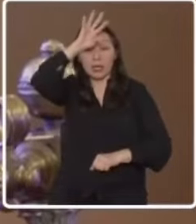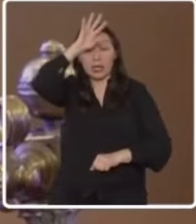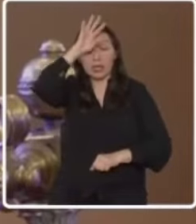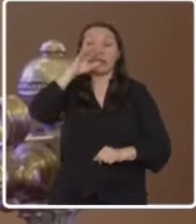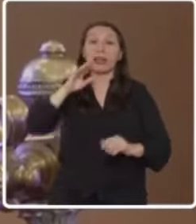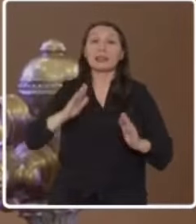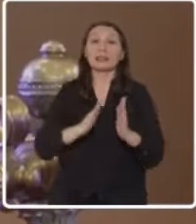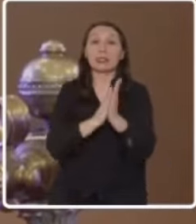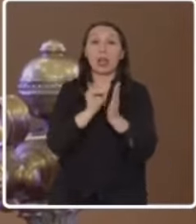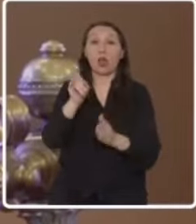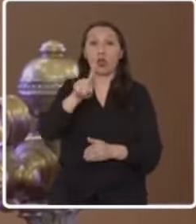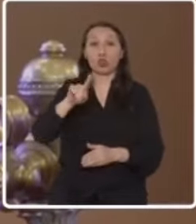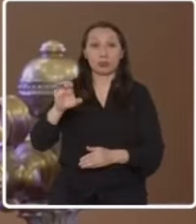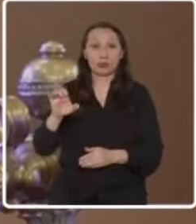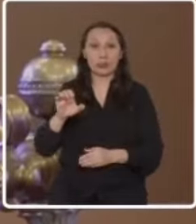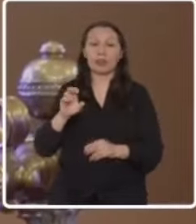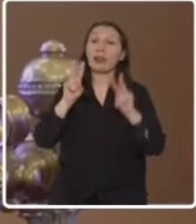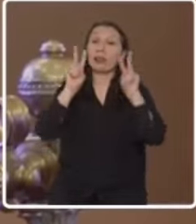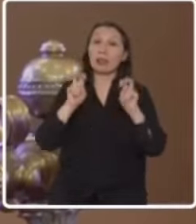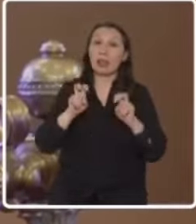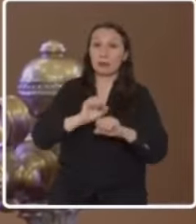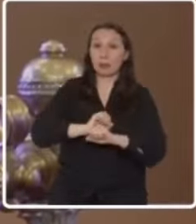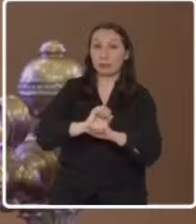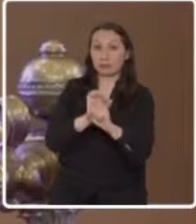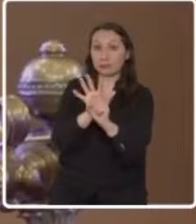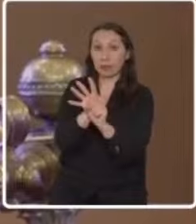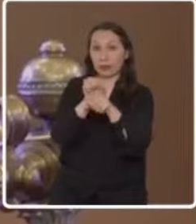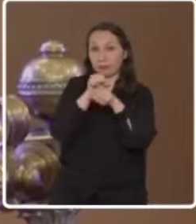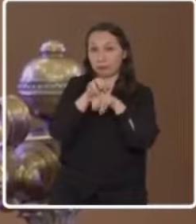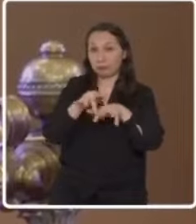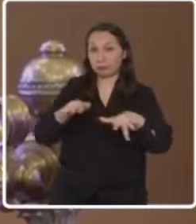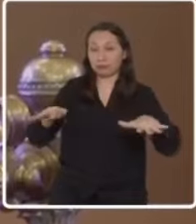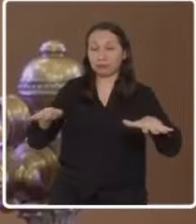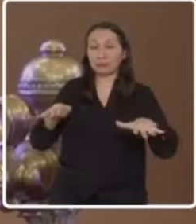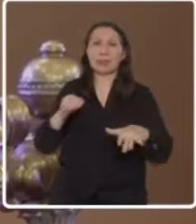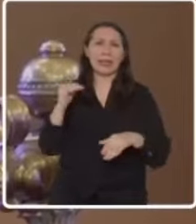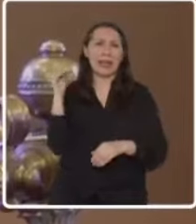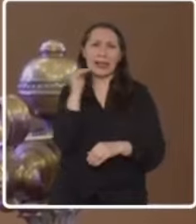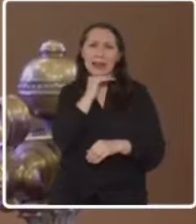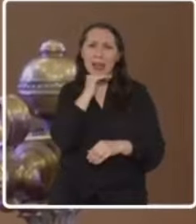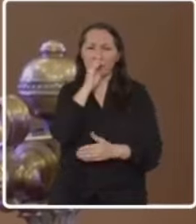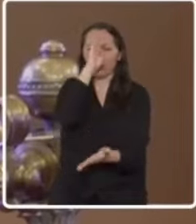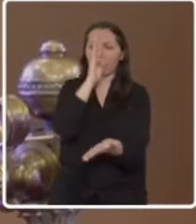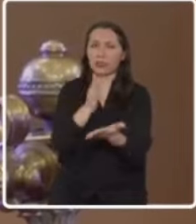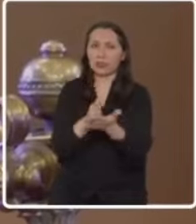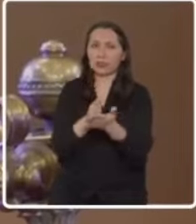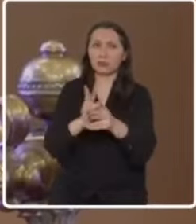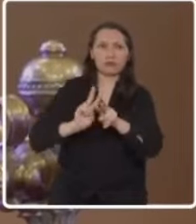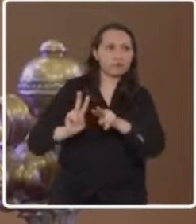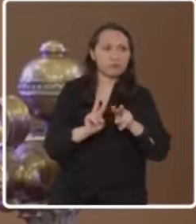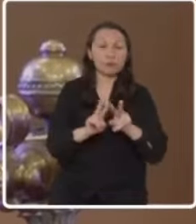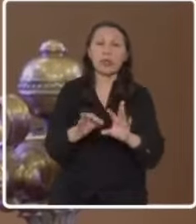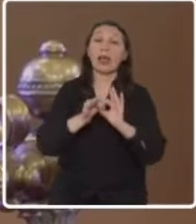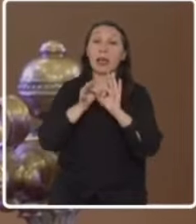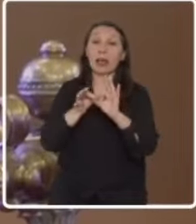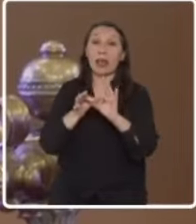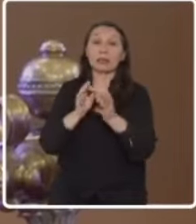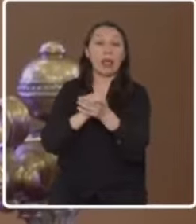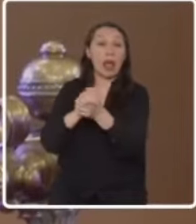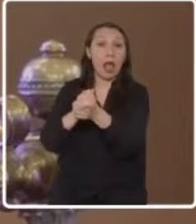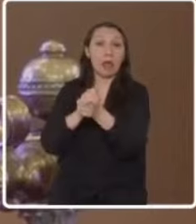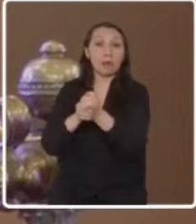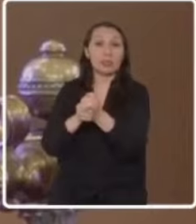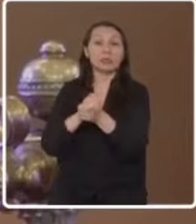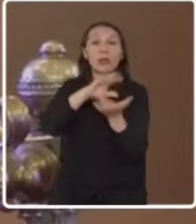de la mina San José. Y el tema de la pandemia. Se actuó con rapidez, con decisión, y gracias a la amistad